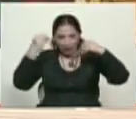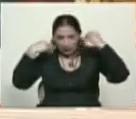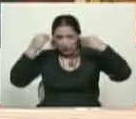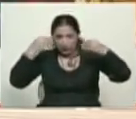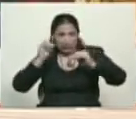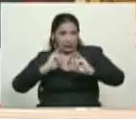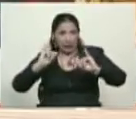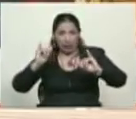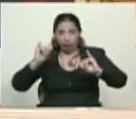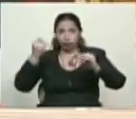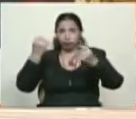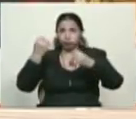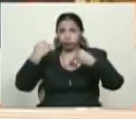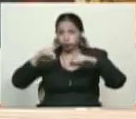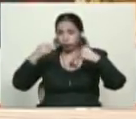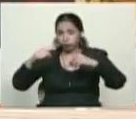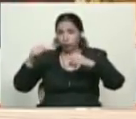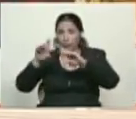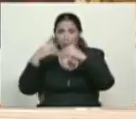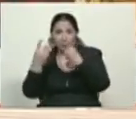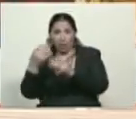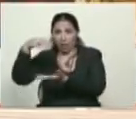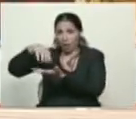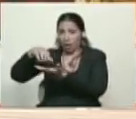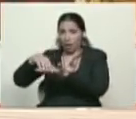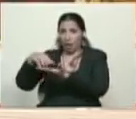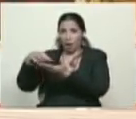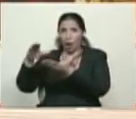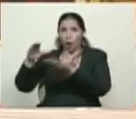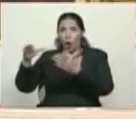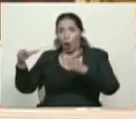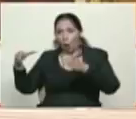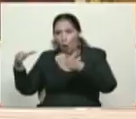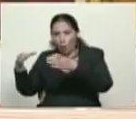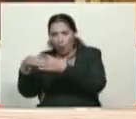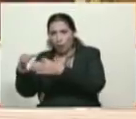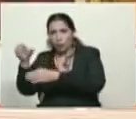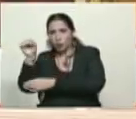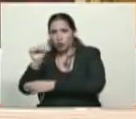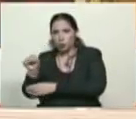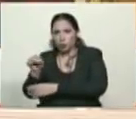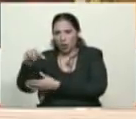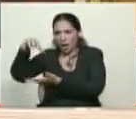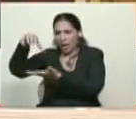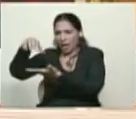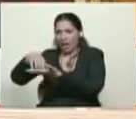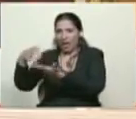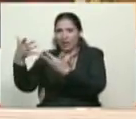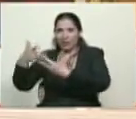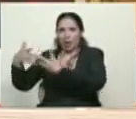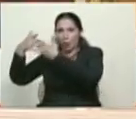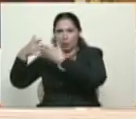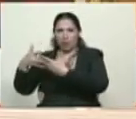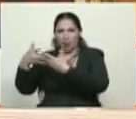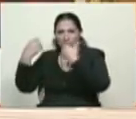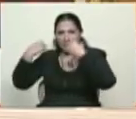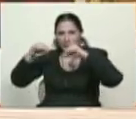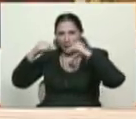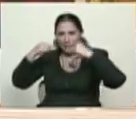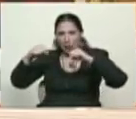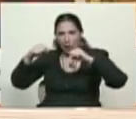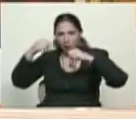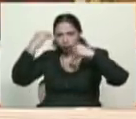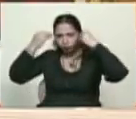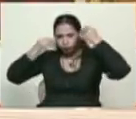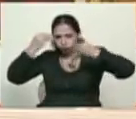estaba preparada por el Departamento de Estado, el Comando Sur de los Estados Unidos, preparó la jugada, la estrategia, para llegar a lo que